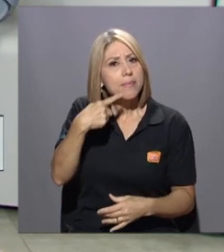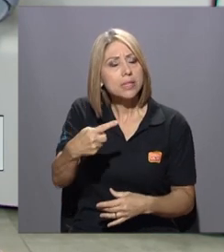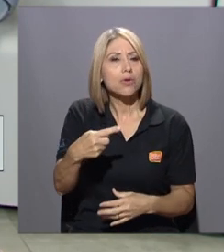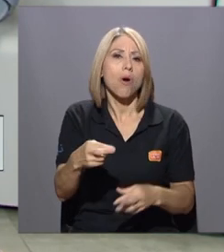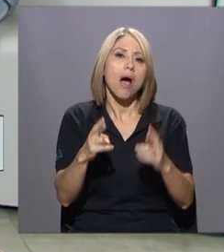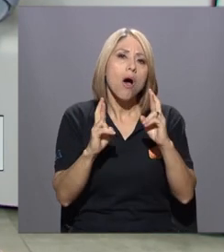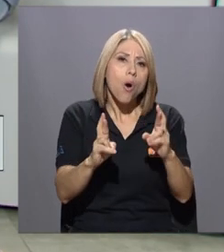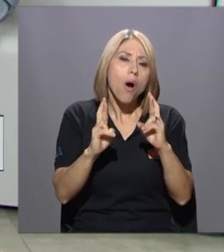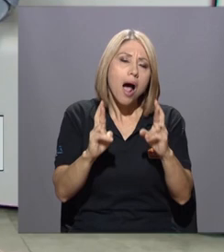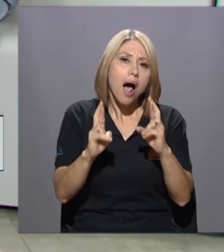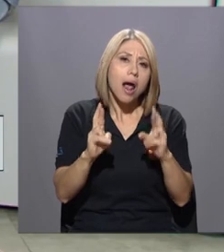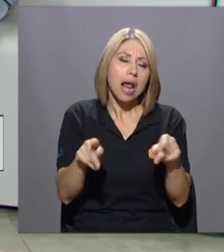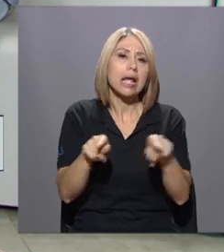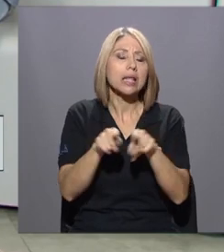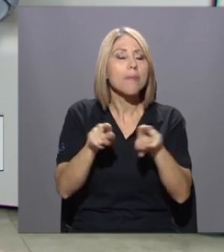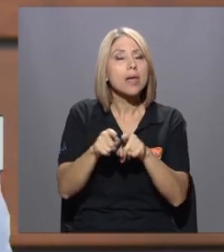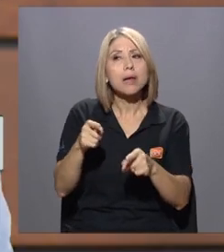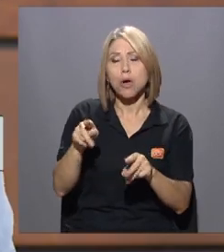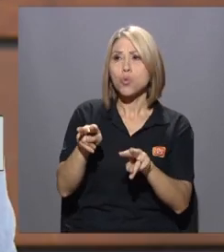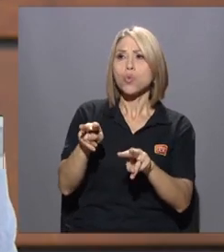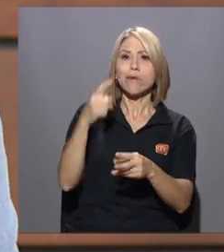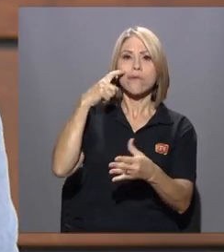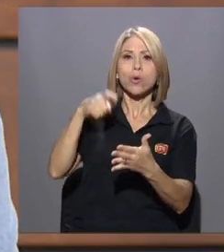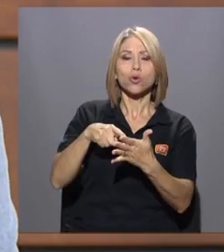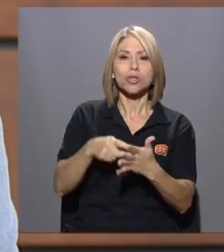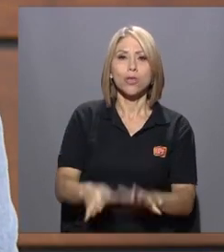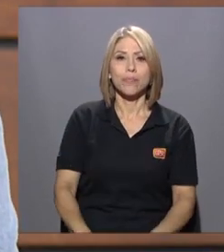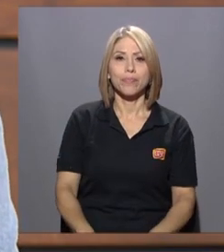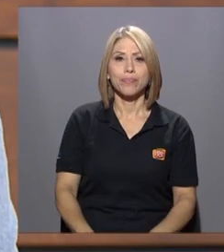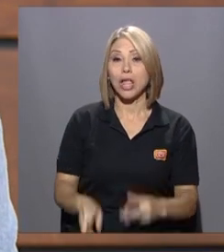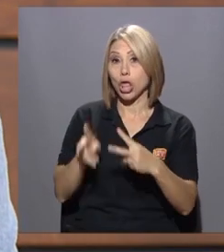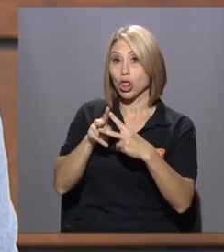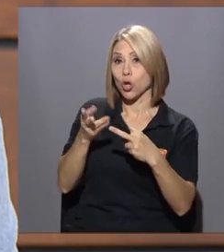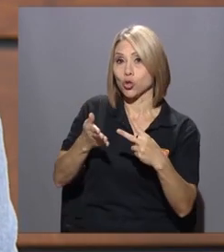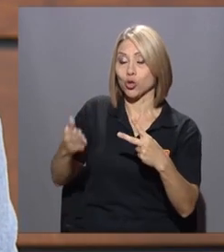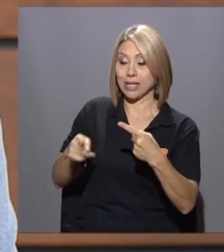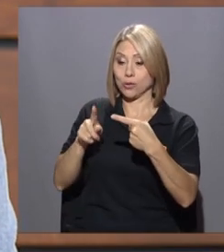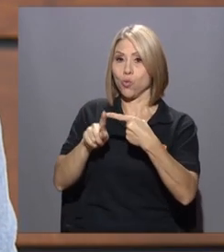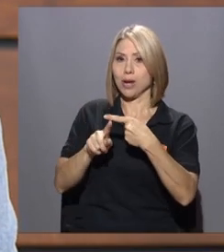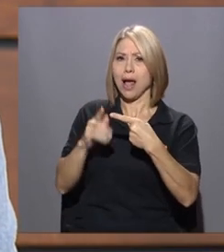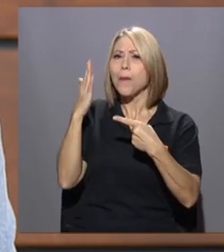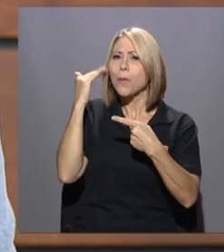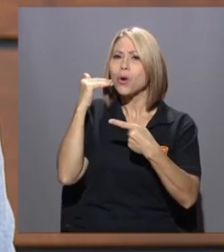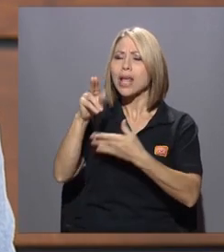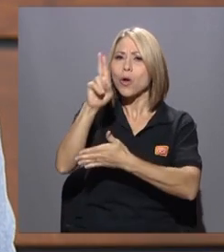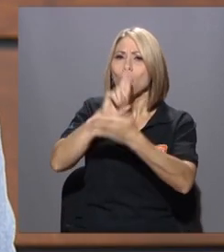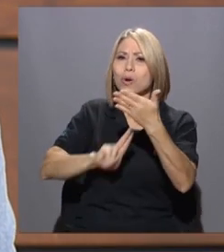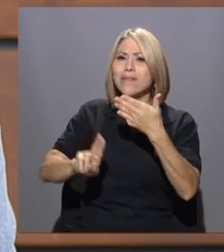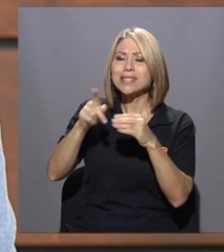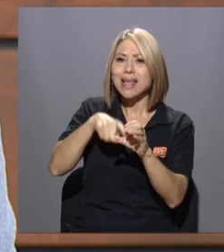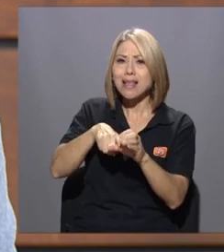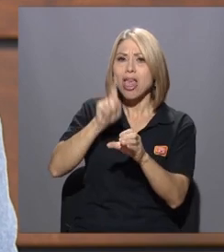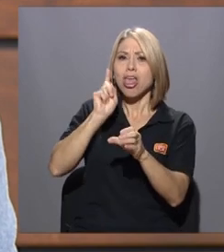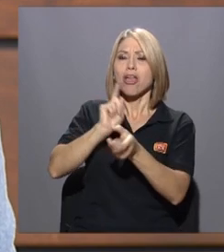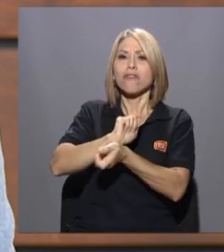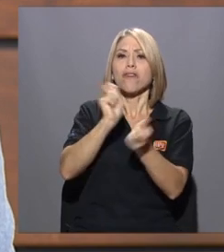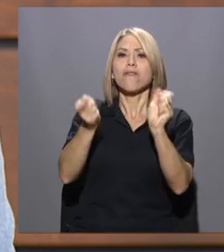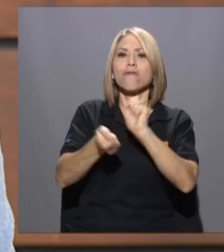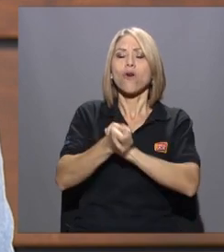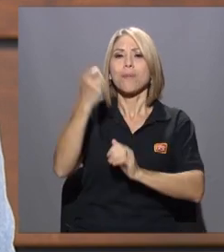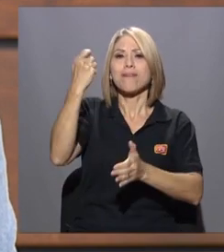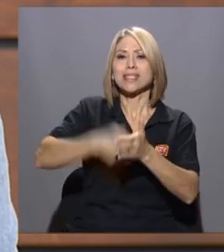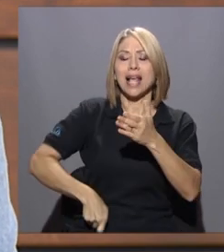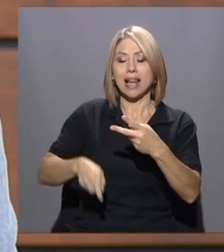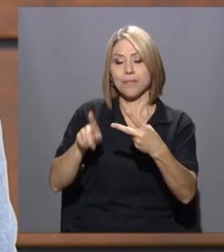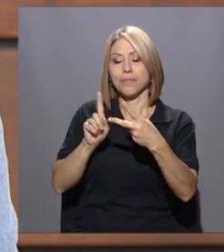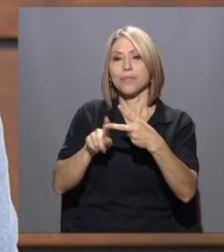ojalá que sea también reconocido. Dos cosas. Una, ¿por qué las universidades deberían de estar fuera o excluidas de la reforma fiscal?